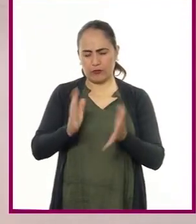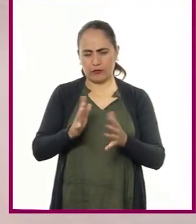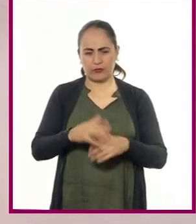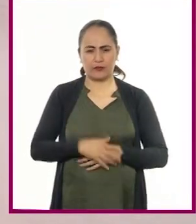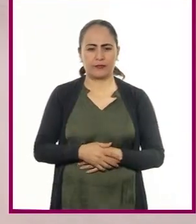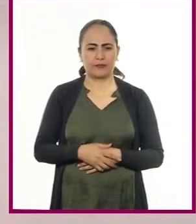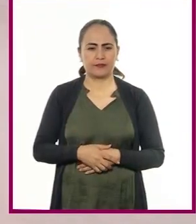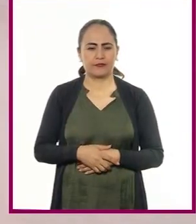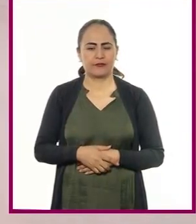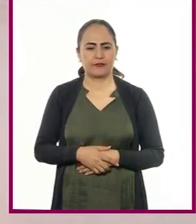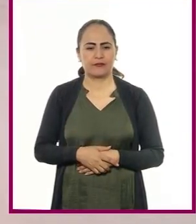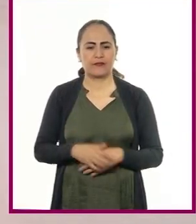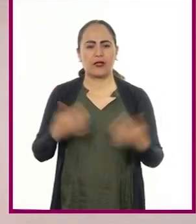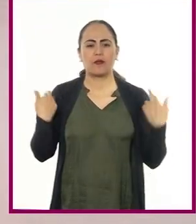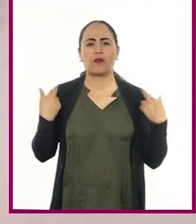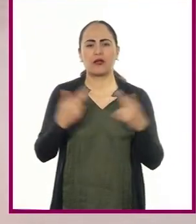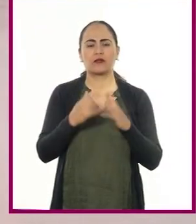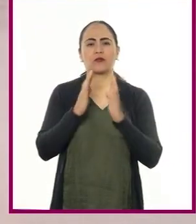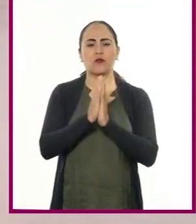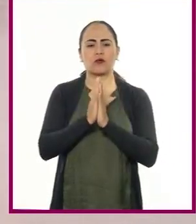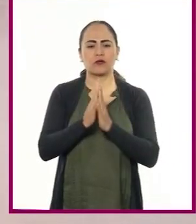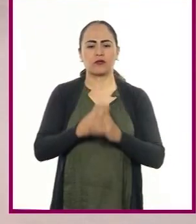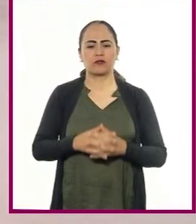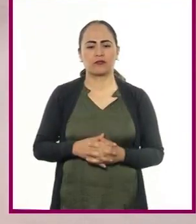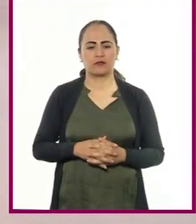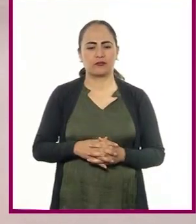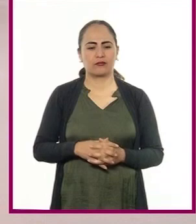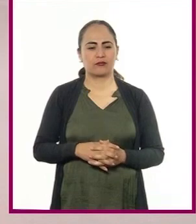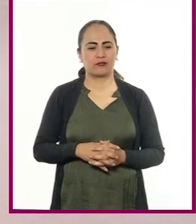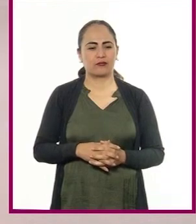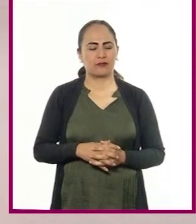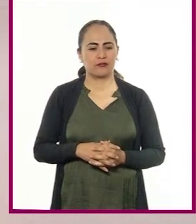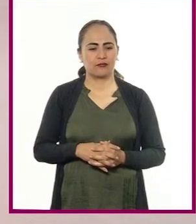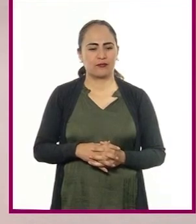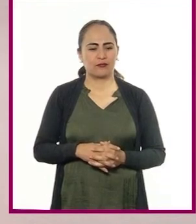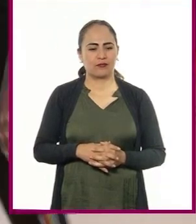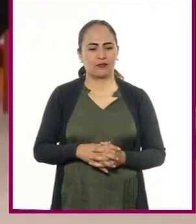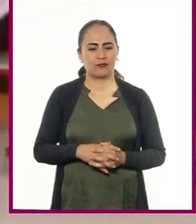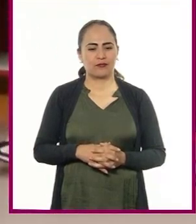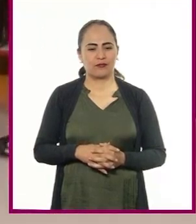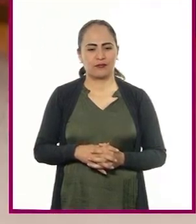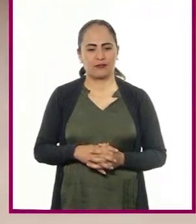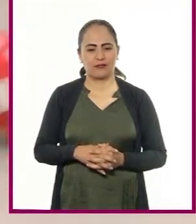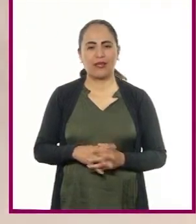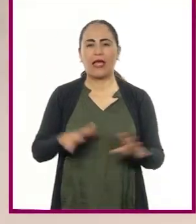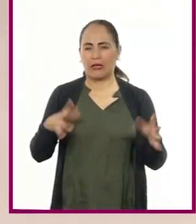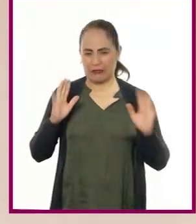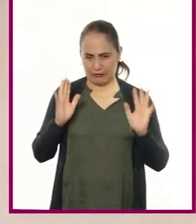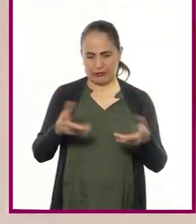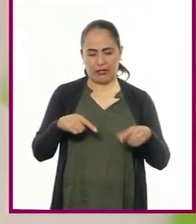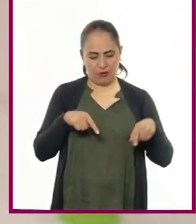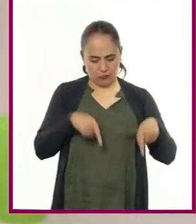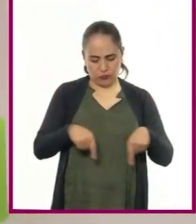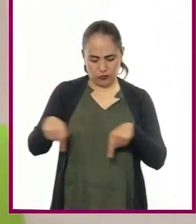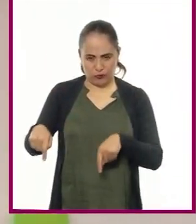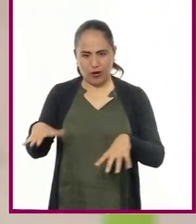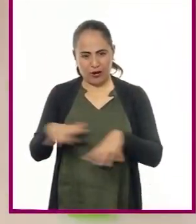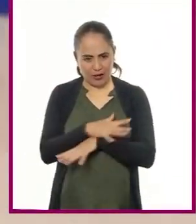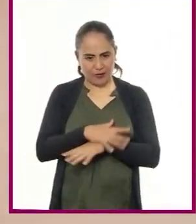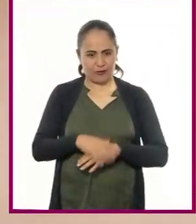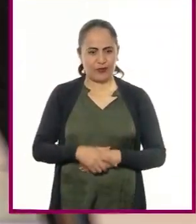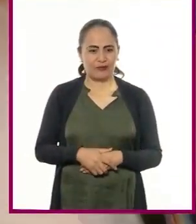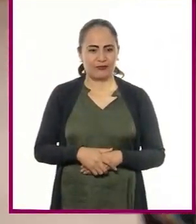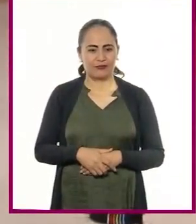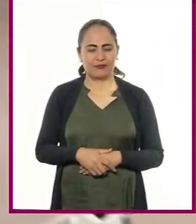Maestra. Rápido, rápido, rápido. Una más. Ya le tocó este lado, maestra. Ya cambió de portería, maestra, no se preocupe. ¡Caño!